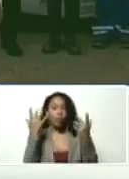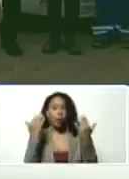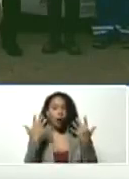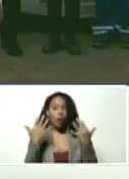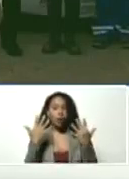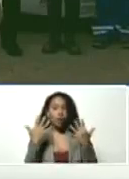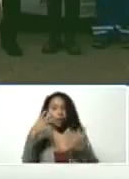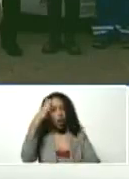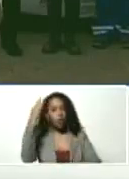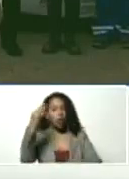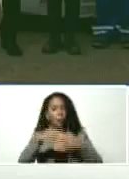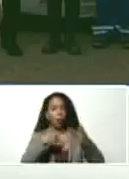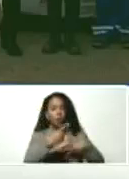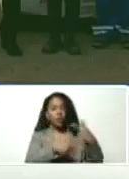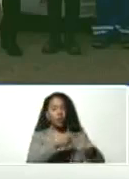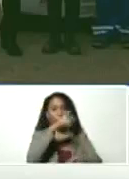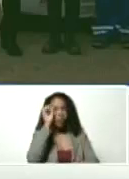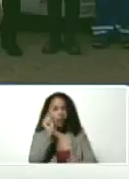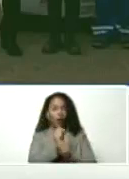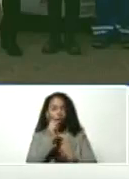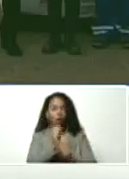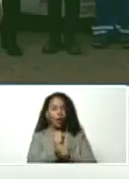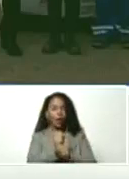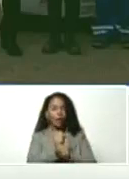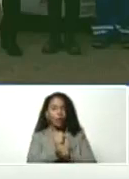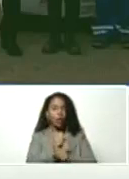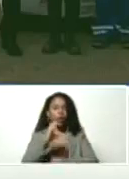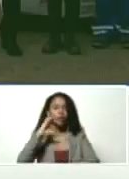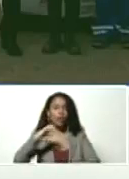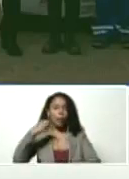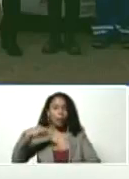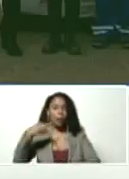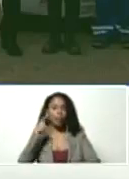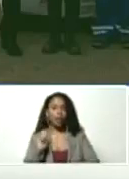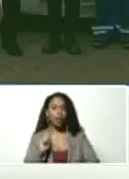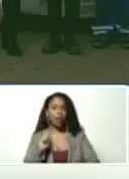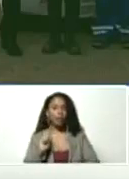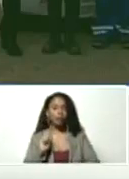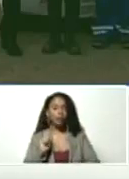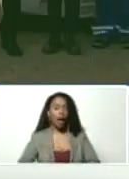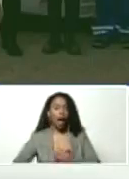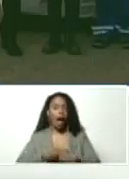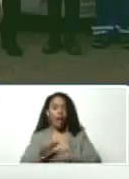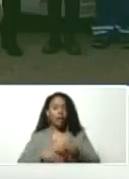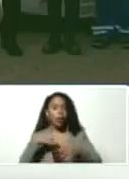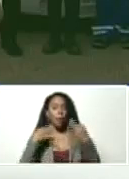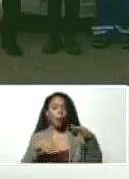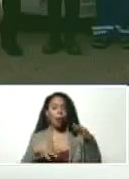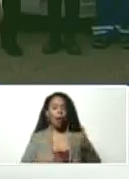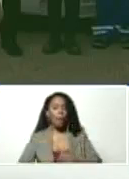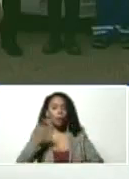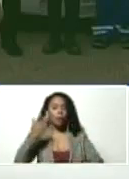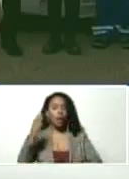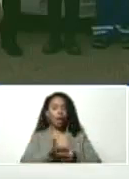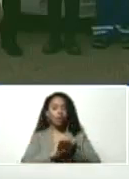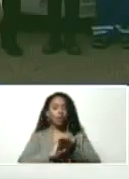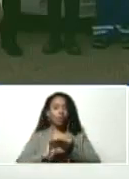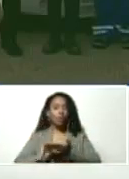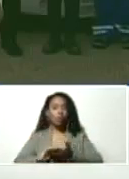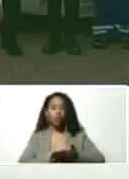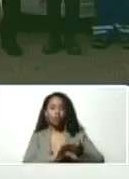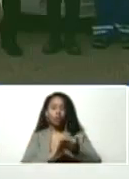los consejos productivos de trabajadores, los CPT, jugando un papel decisivo en la recuperación,